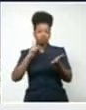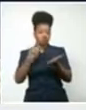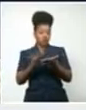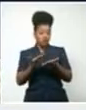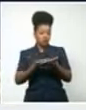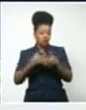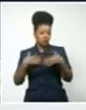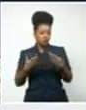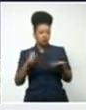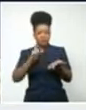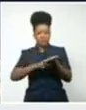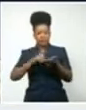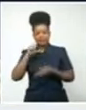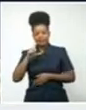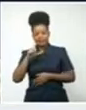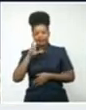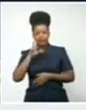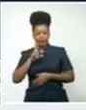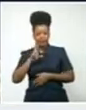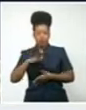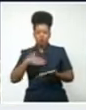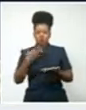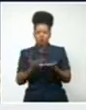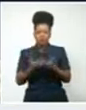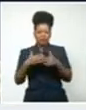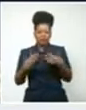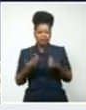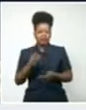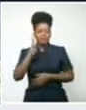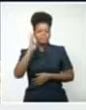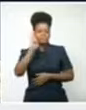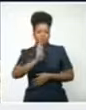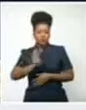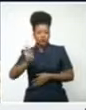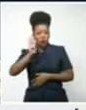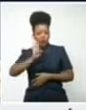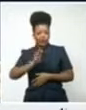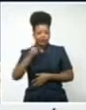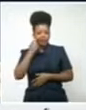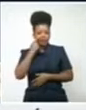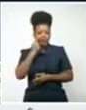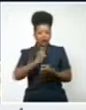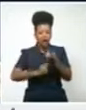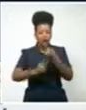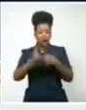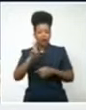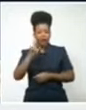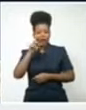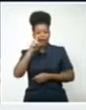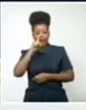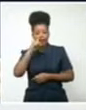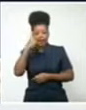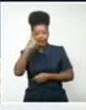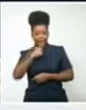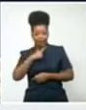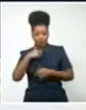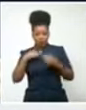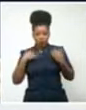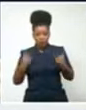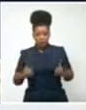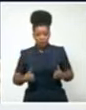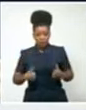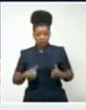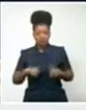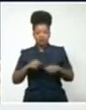de biología molecular que detecta fragmentos del RNA del virus en la muestra del